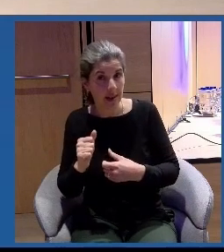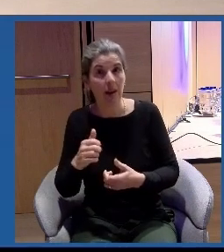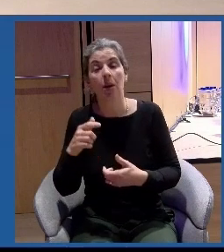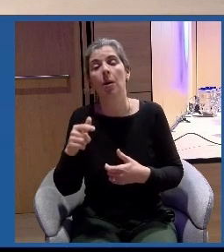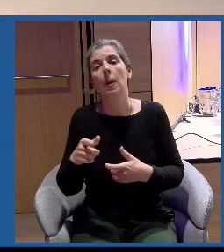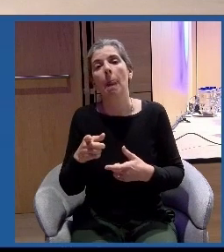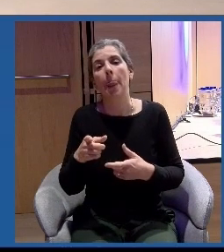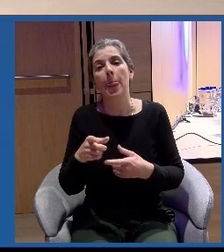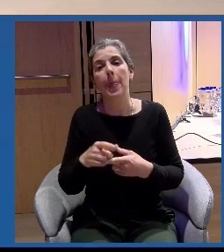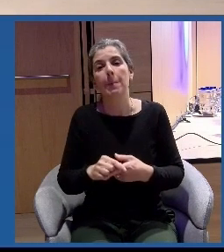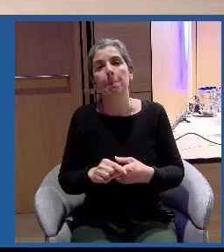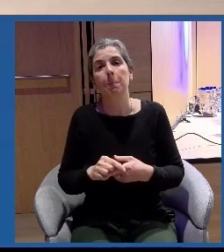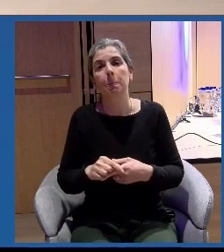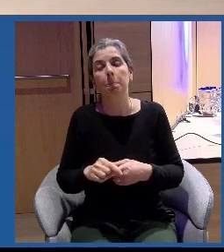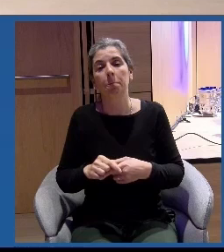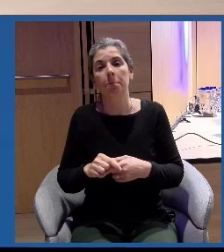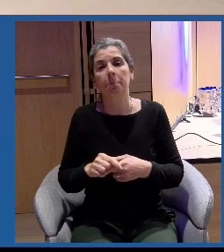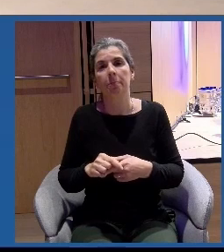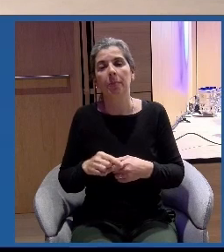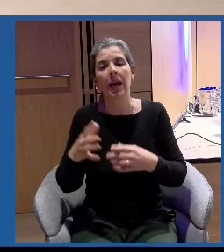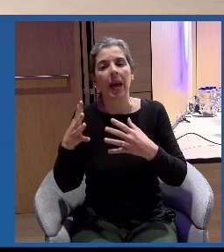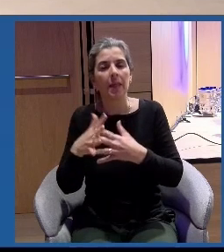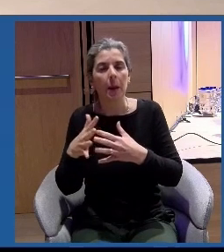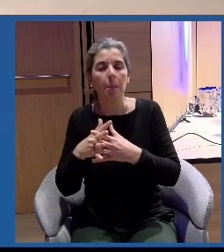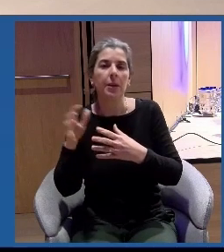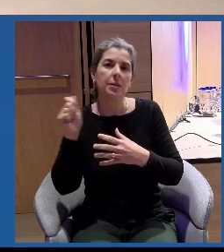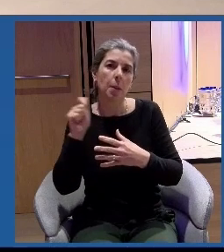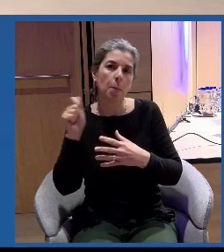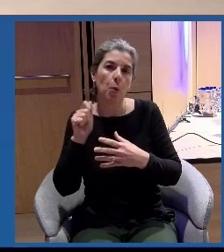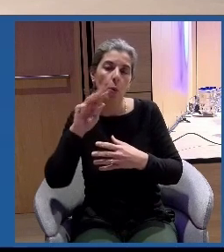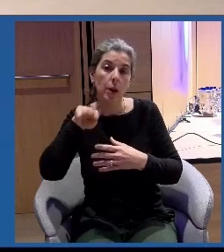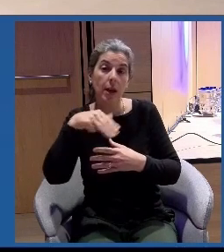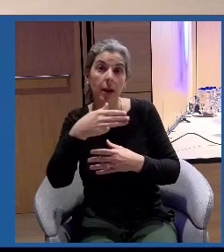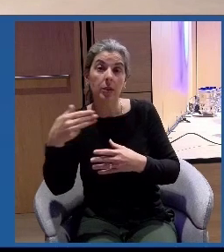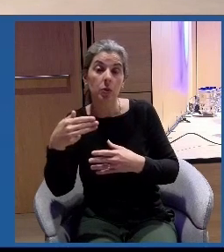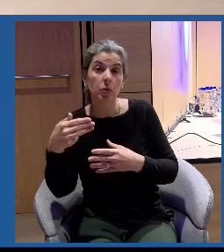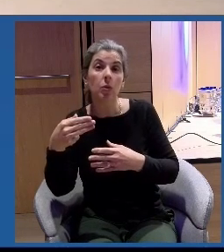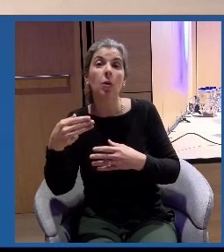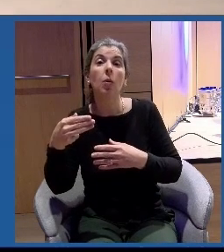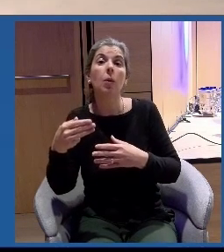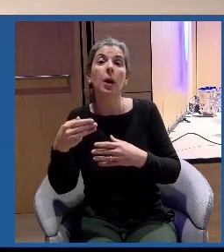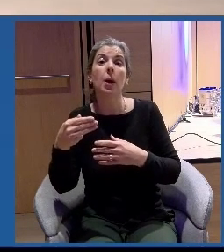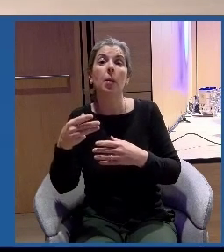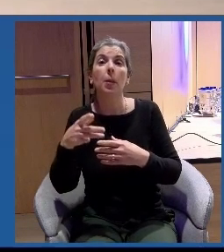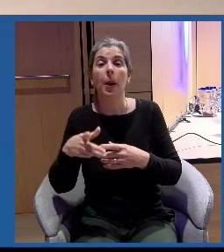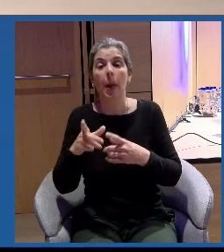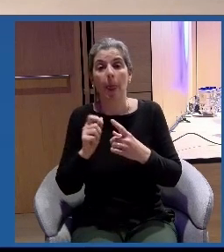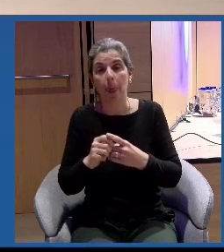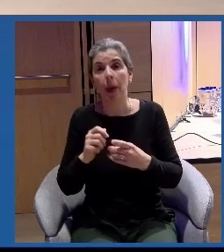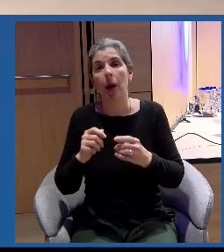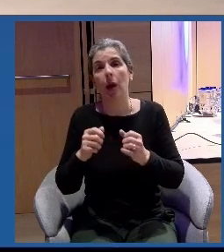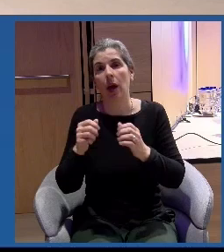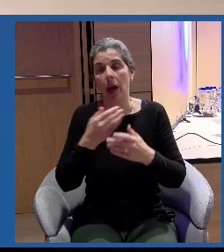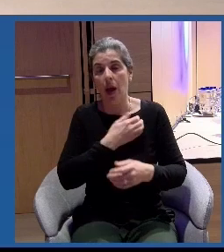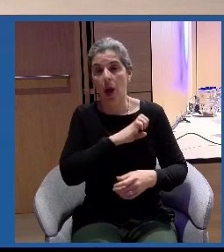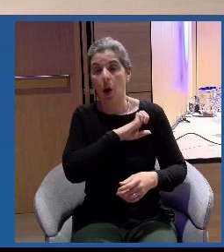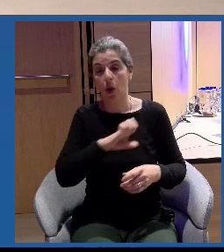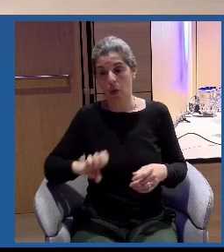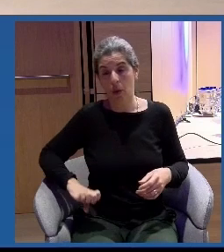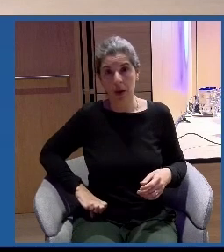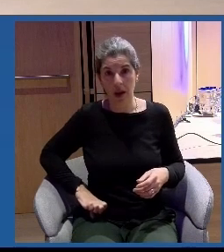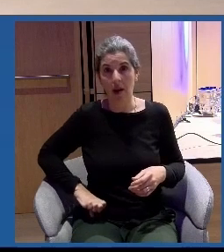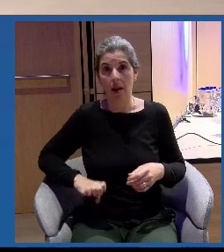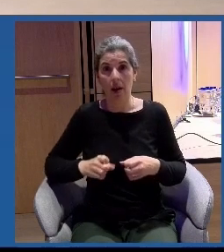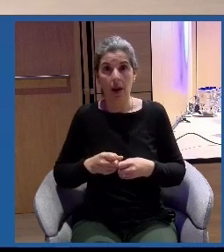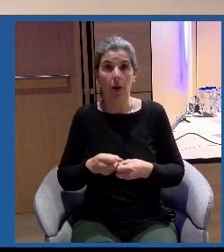esto. Transparencia Pública es un sitio que también surge de parte de un compromiso de gobierno abierto y pretende